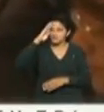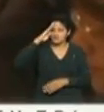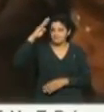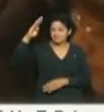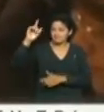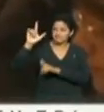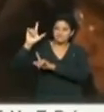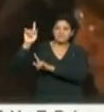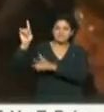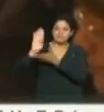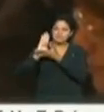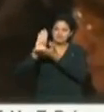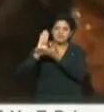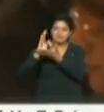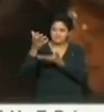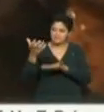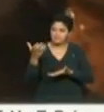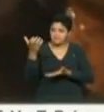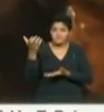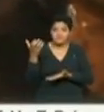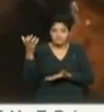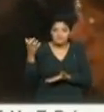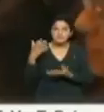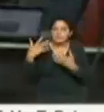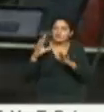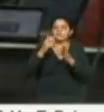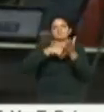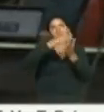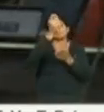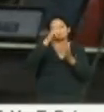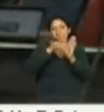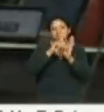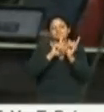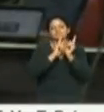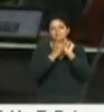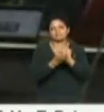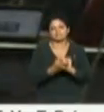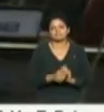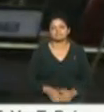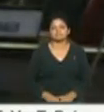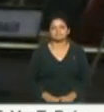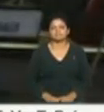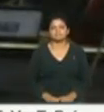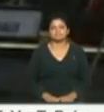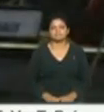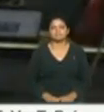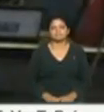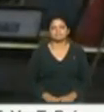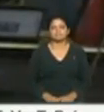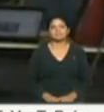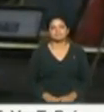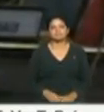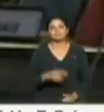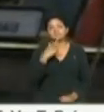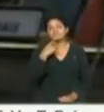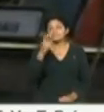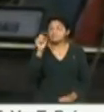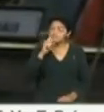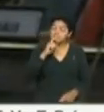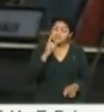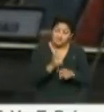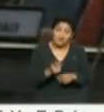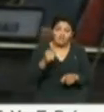seguridad social de las Fuerzas Armadas y de la Policía Nacional. Aquí estamos legislando en función del bienestar de